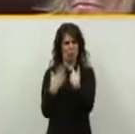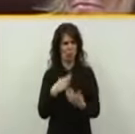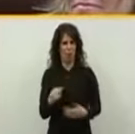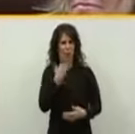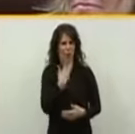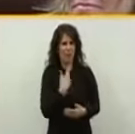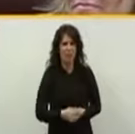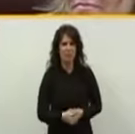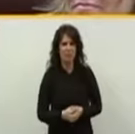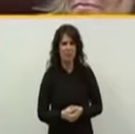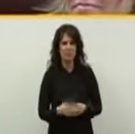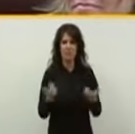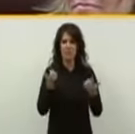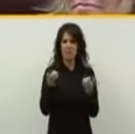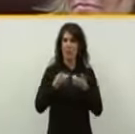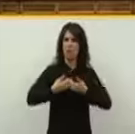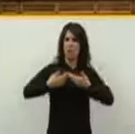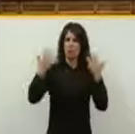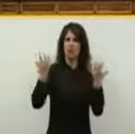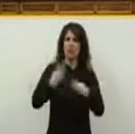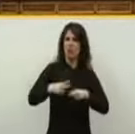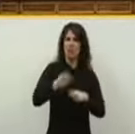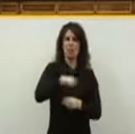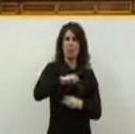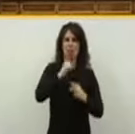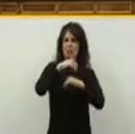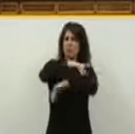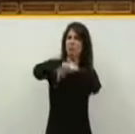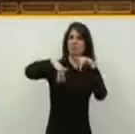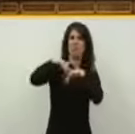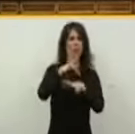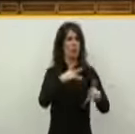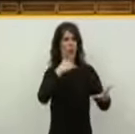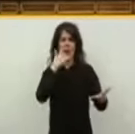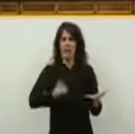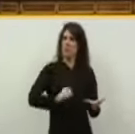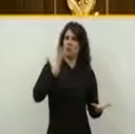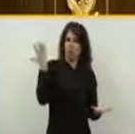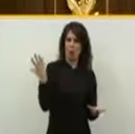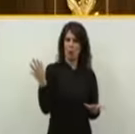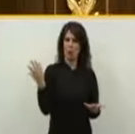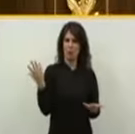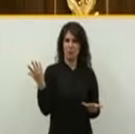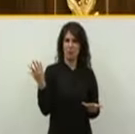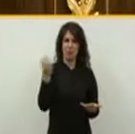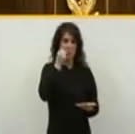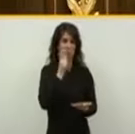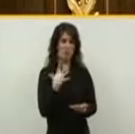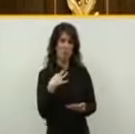Fluye el amor y la pasión en la política española. Pedro, solo quedamos tú y yo.